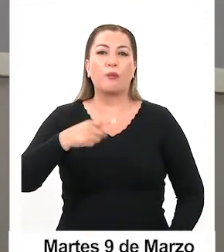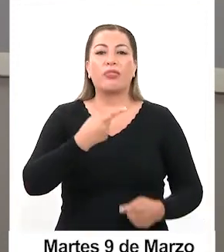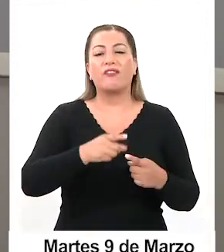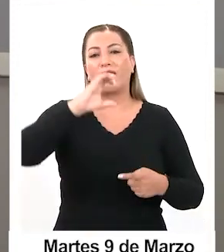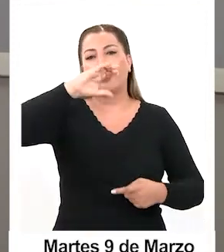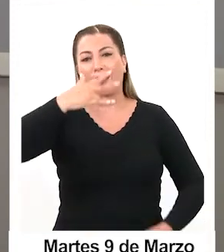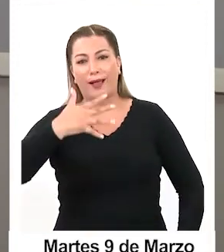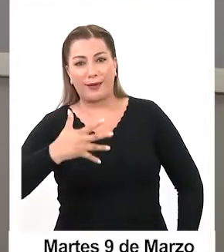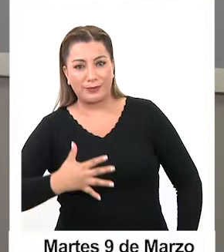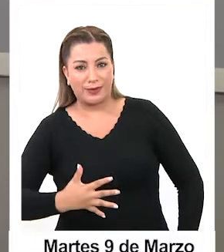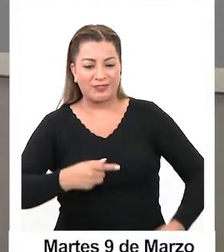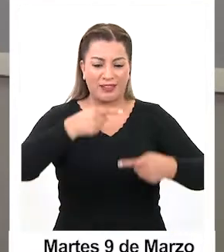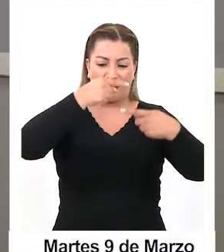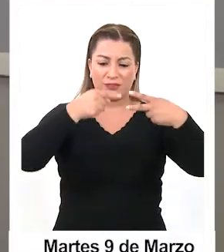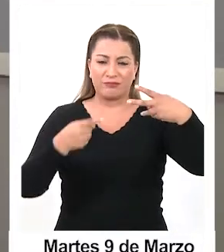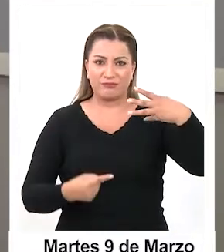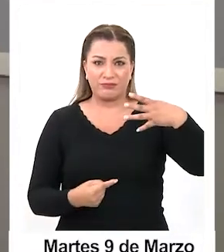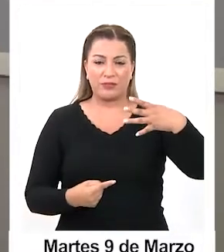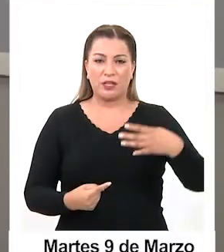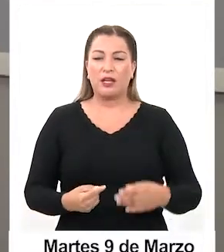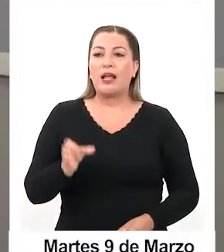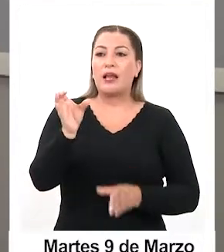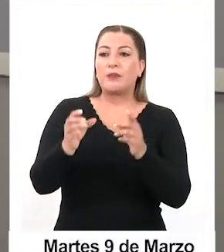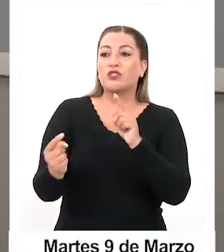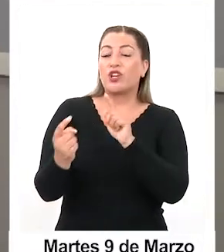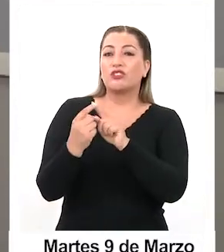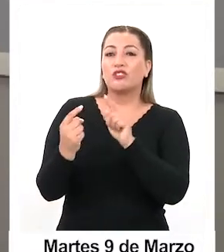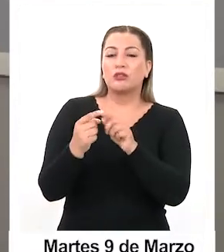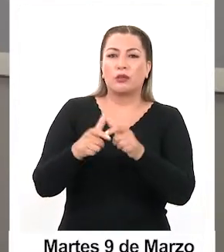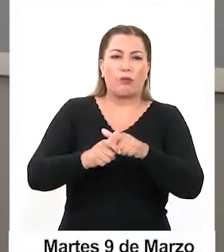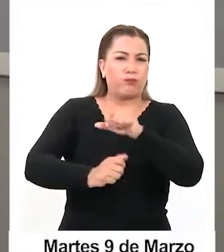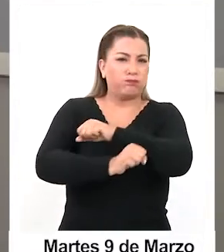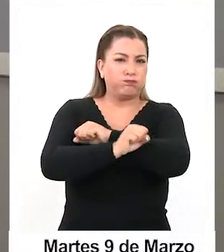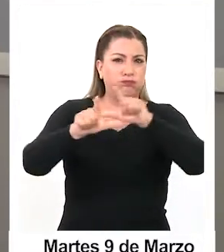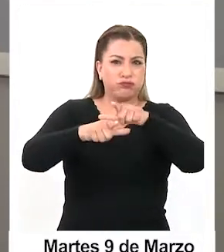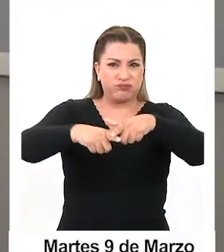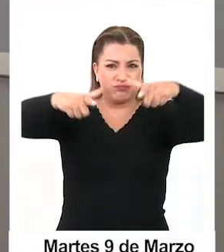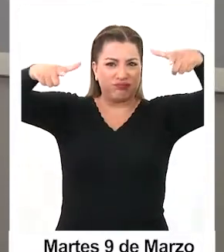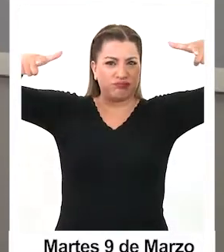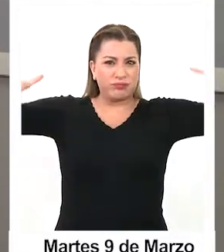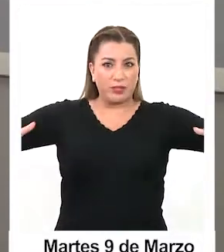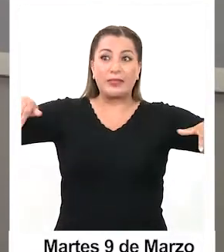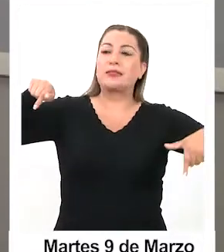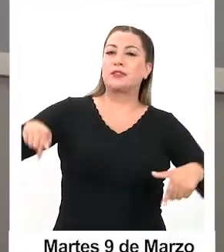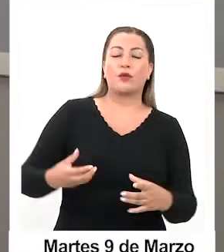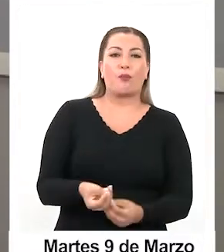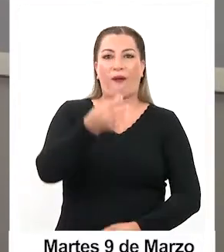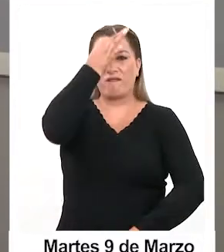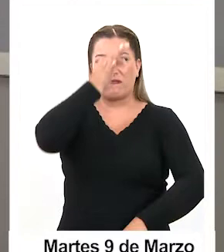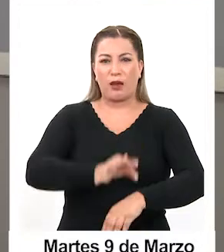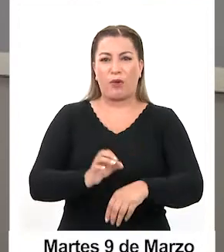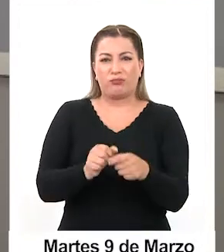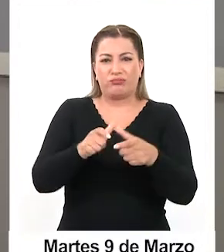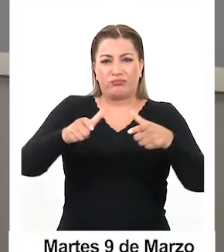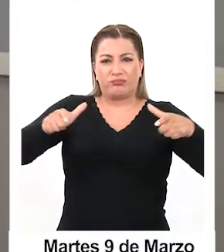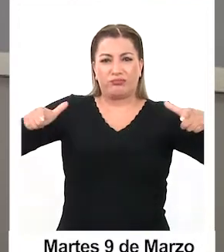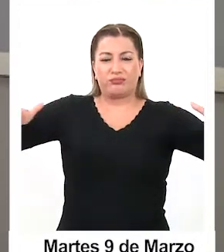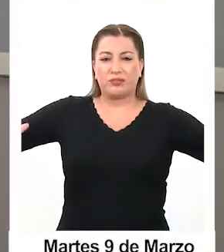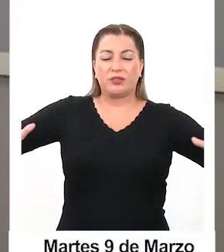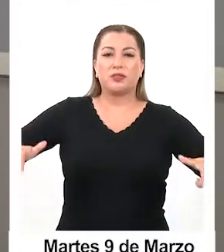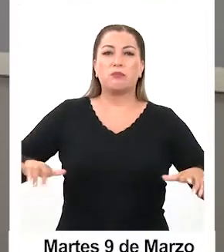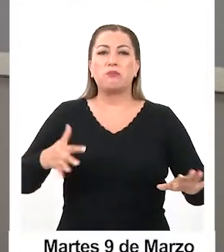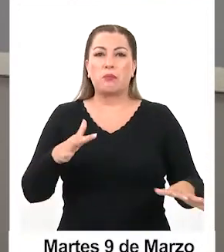donde efectivamente el número de casos y contagios se vio explosivo. Hay una explosión de casos COVID que se dio, digamos,